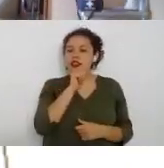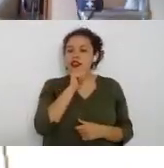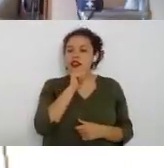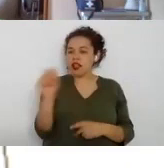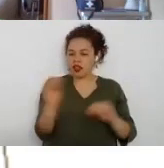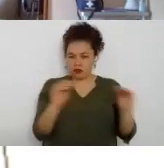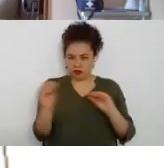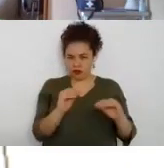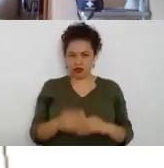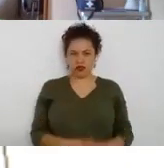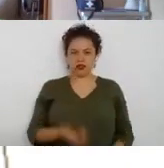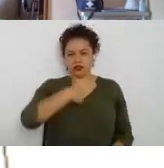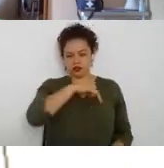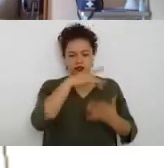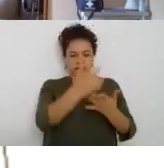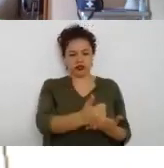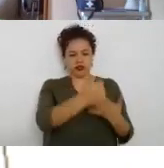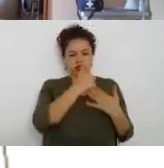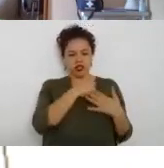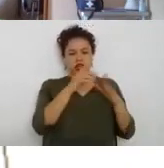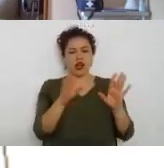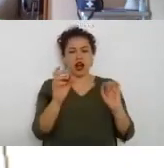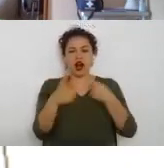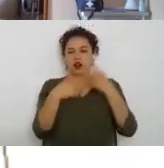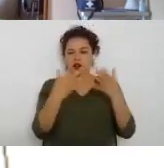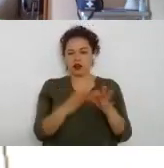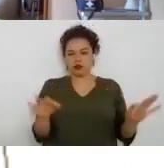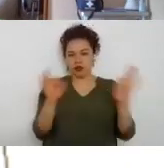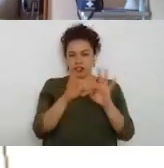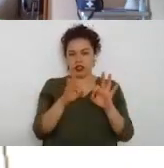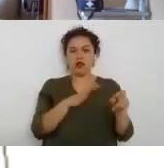apoyar de un elemento muy importante? ¿Qué dijimos que era?